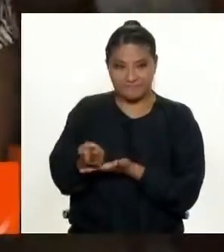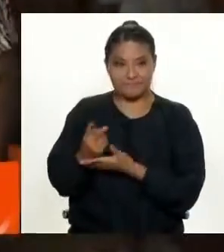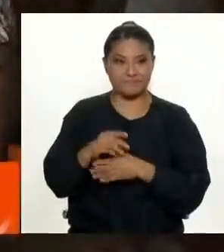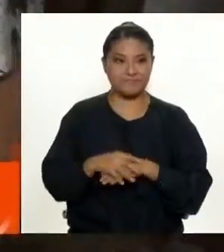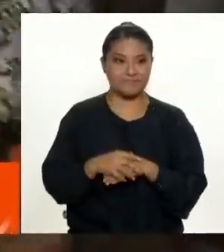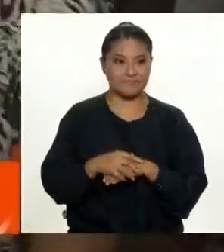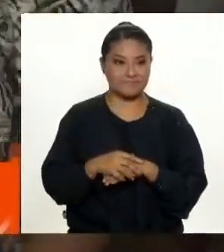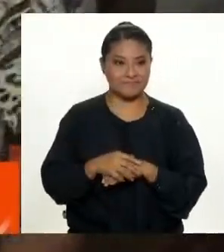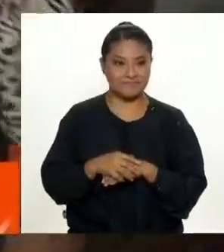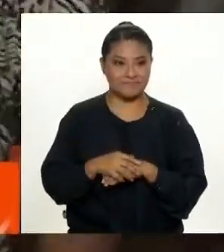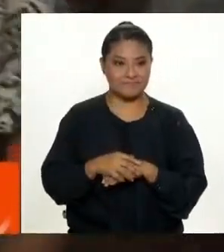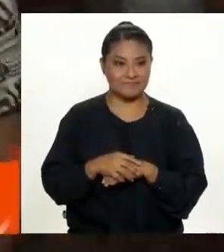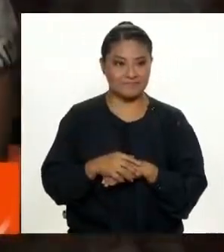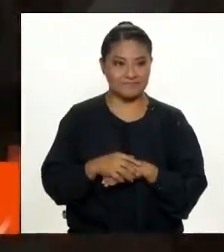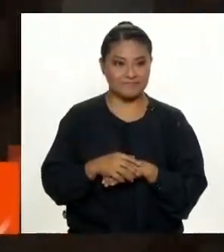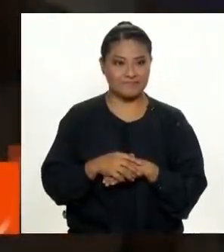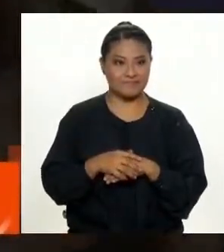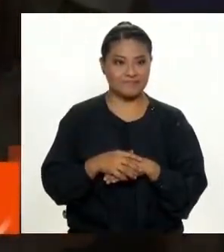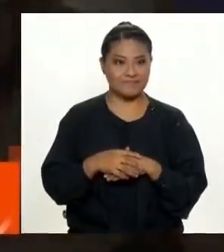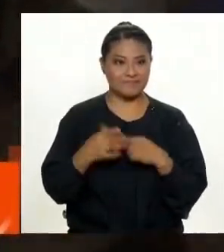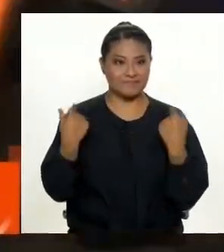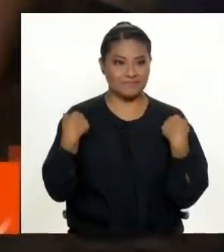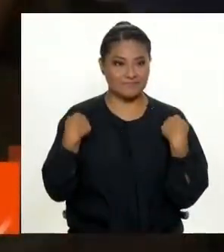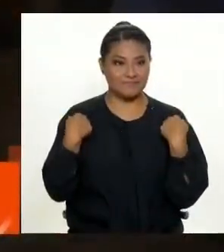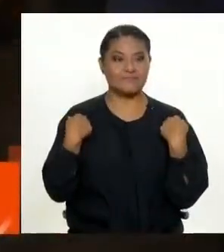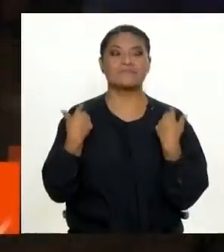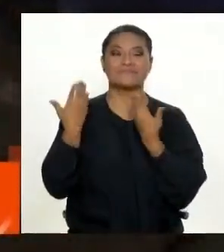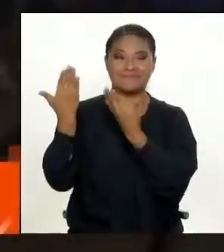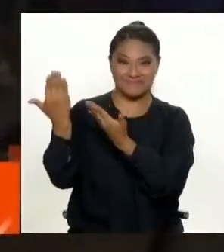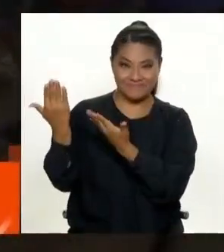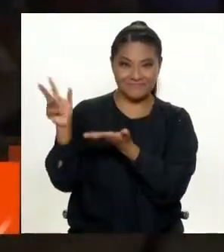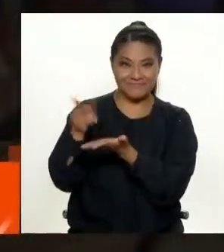pasitos. Sombrito,